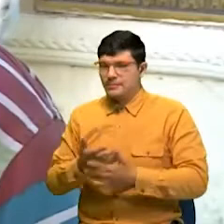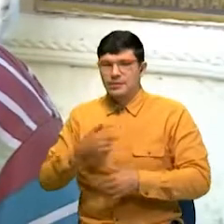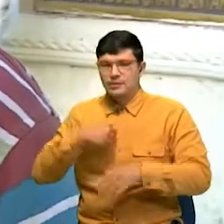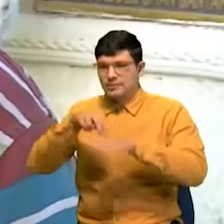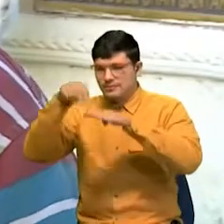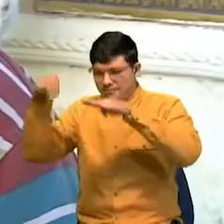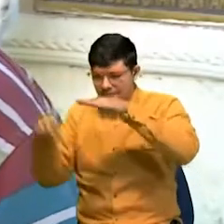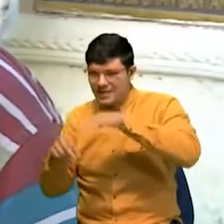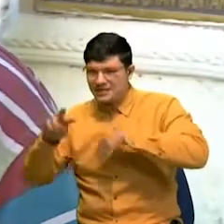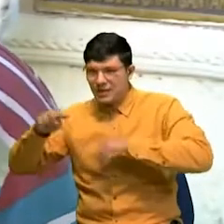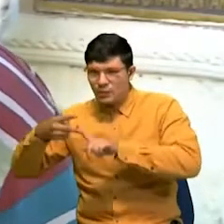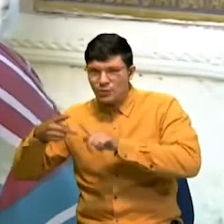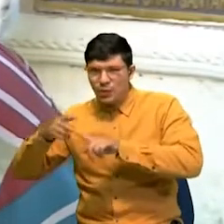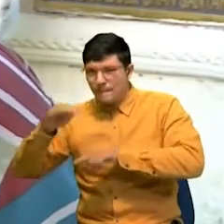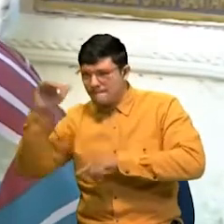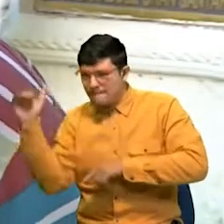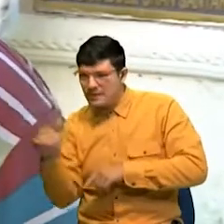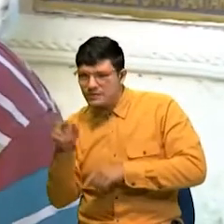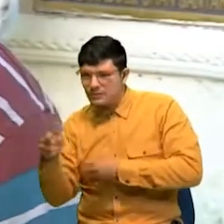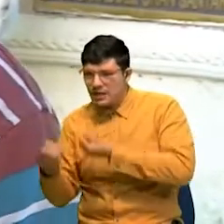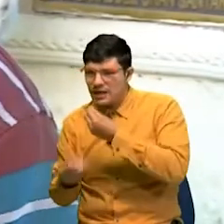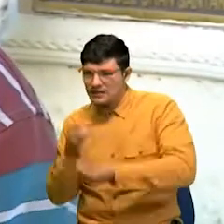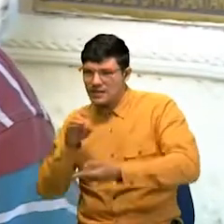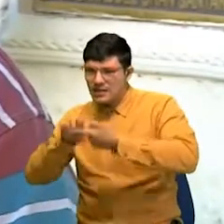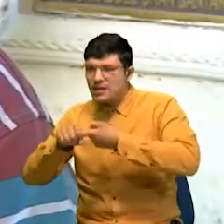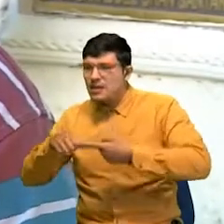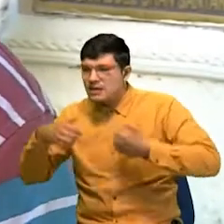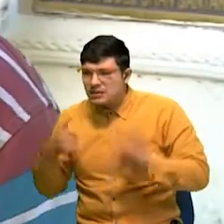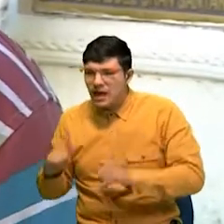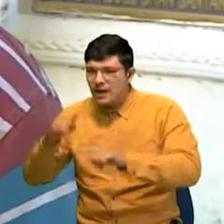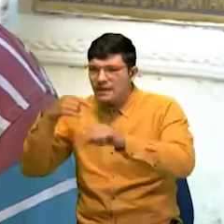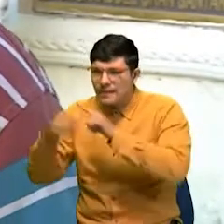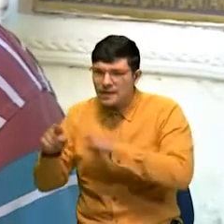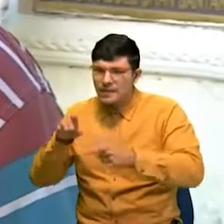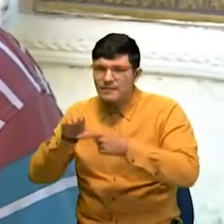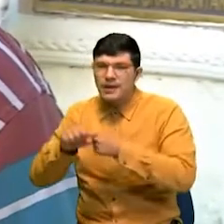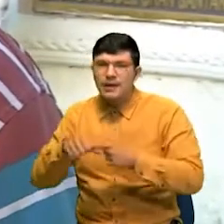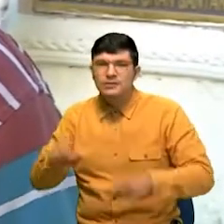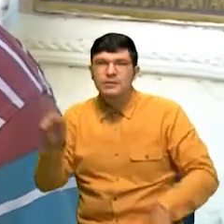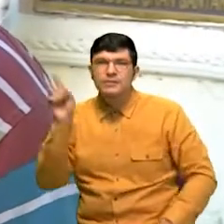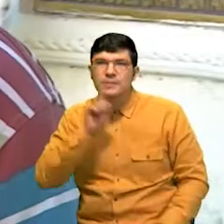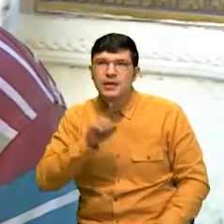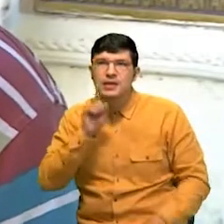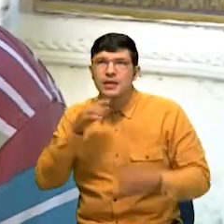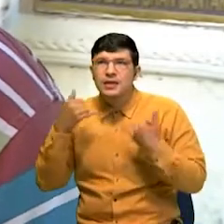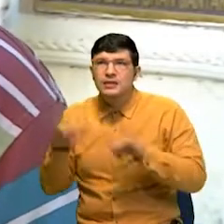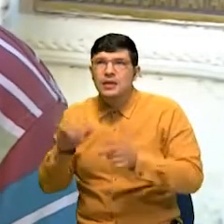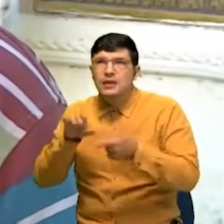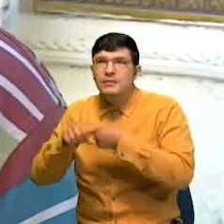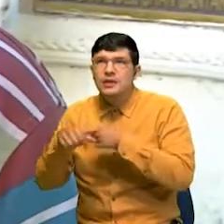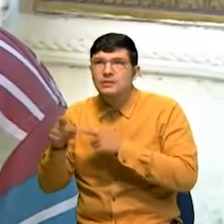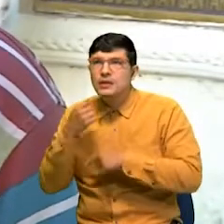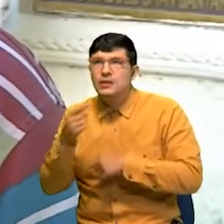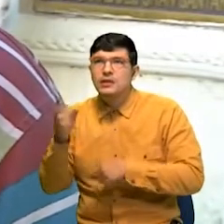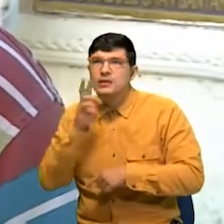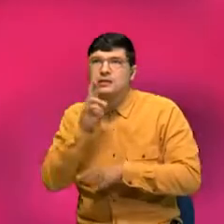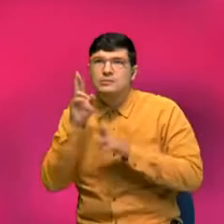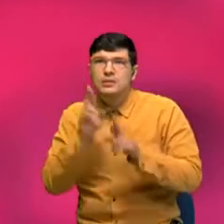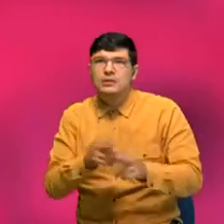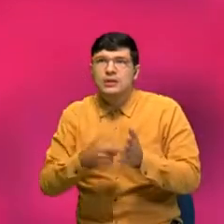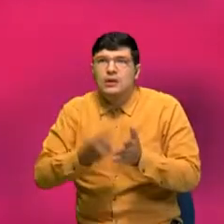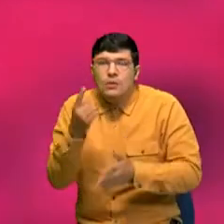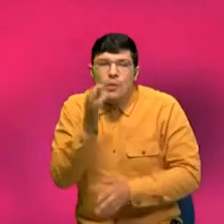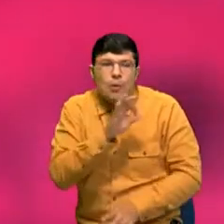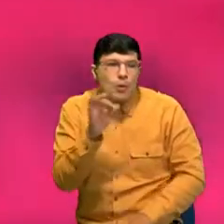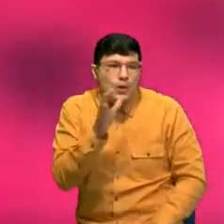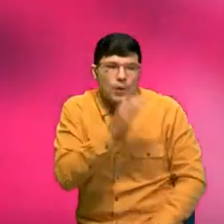piso el segundo piso donde hacen las la cita llamando el correo pura mentira porque decía mandó el correo le tienen que contestar para tal día o no hay